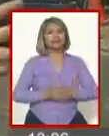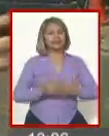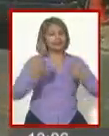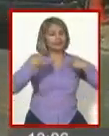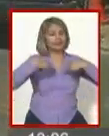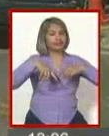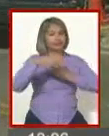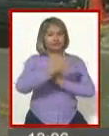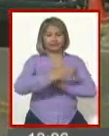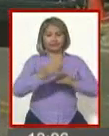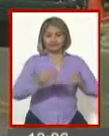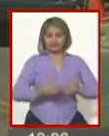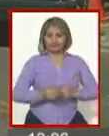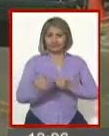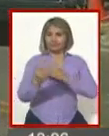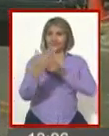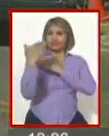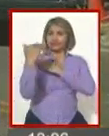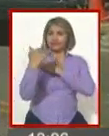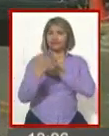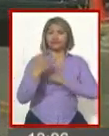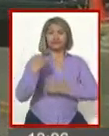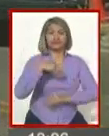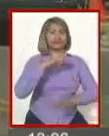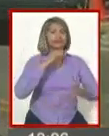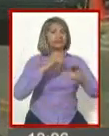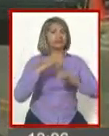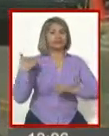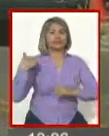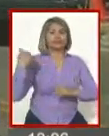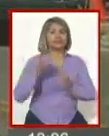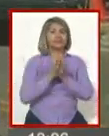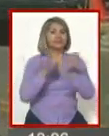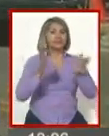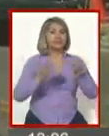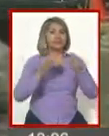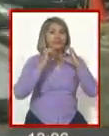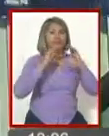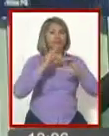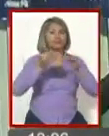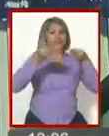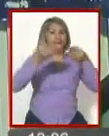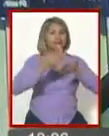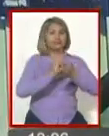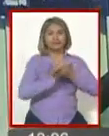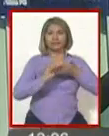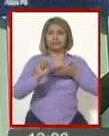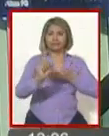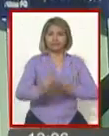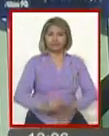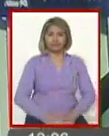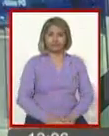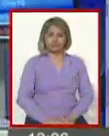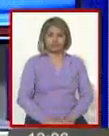nos dirigimos a las oficinas regional Santa Cruz, donde nos comunicaron que el gerente general dará un comunicado oficial la próxima